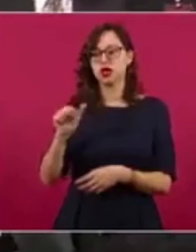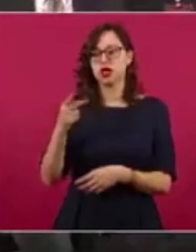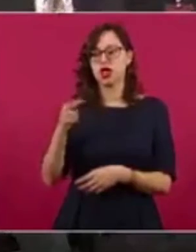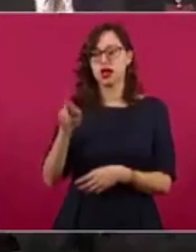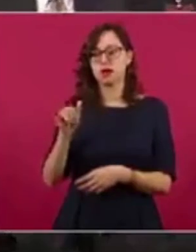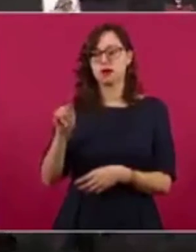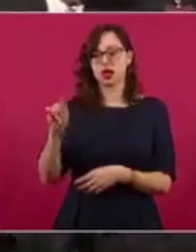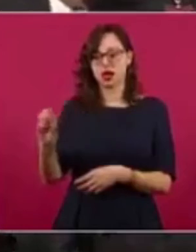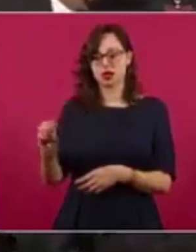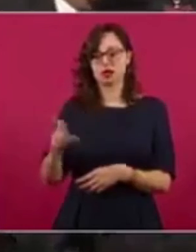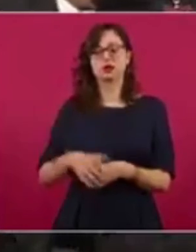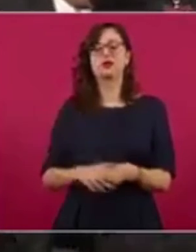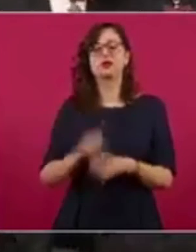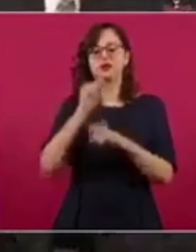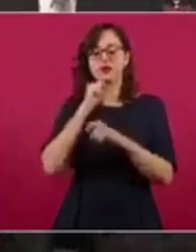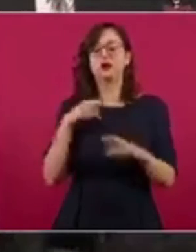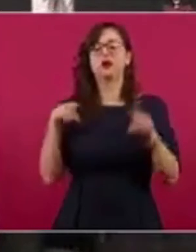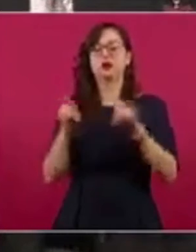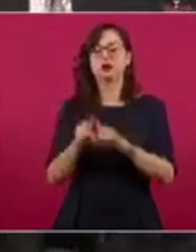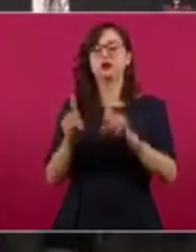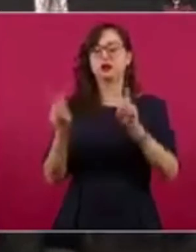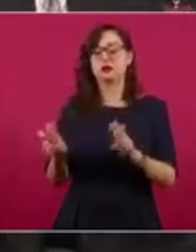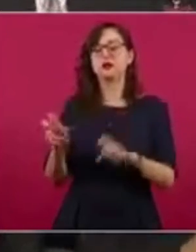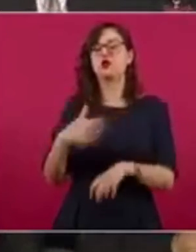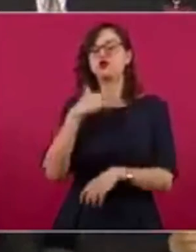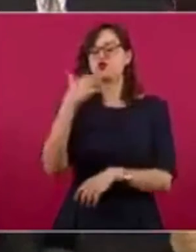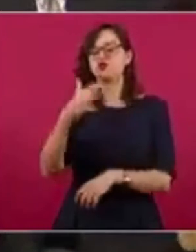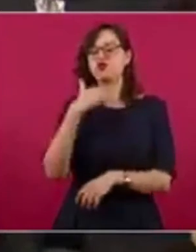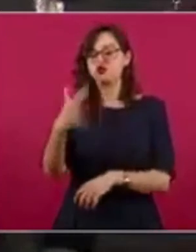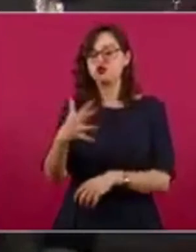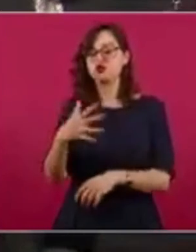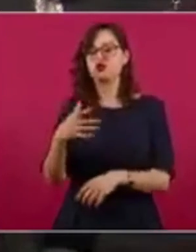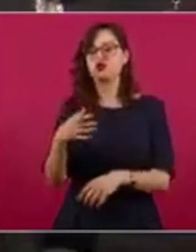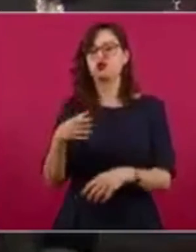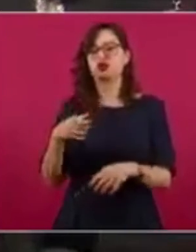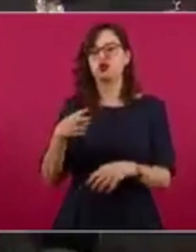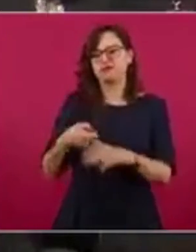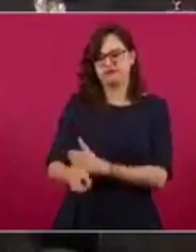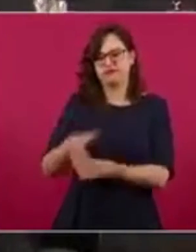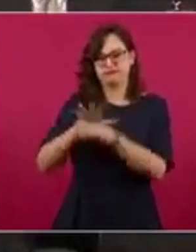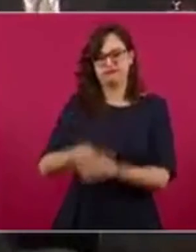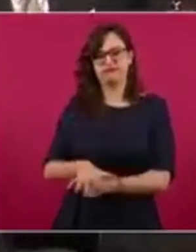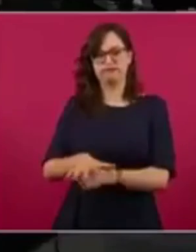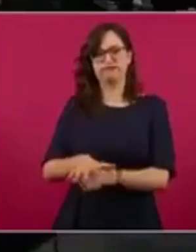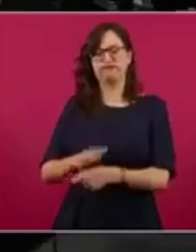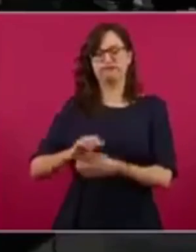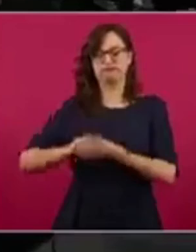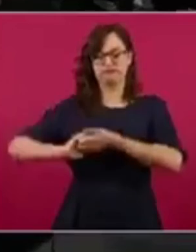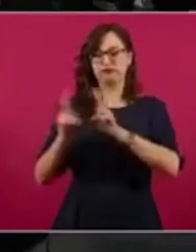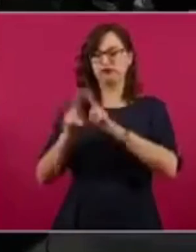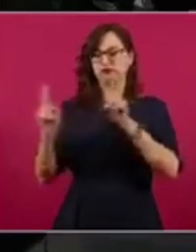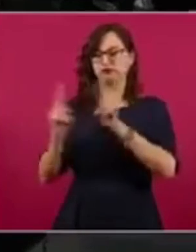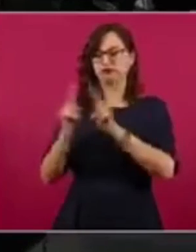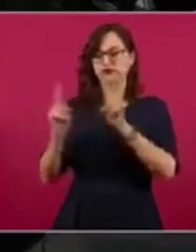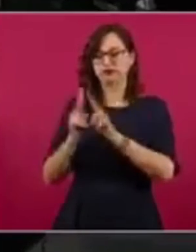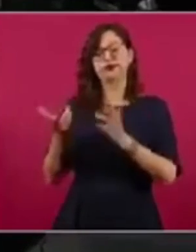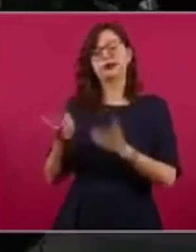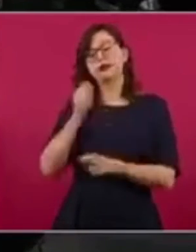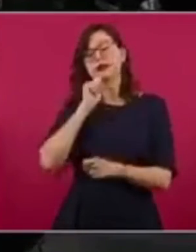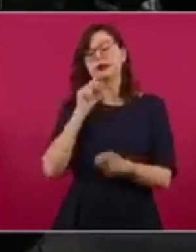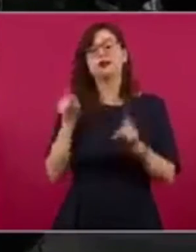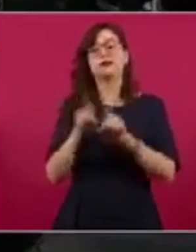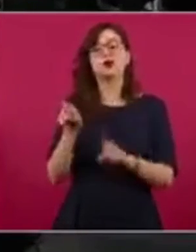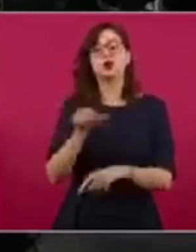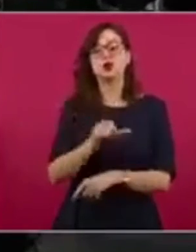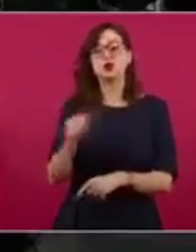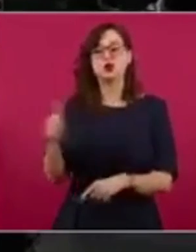Expuse también el tema de corrupción y la extorsión de los choferes de carga pesada y expuse lo pues lamentable que